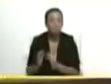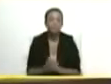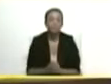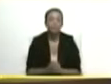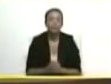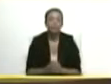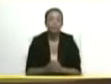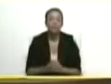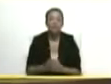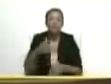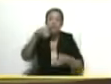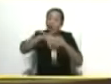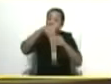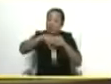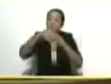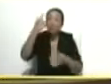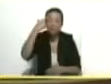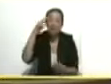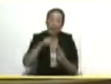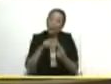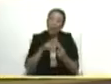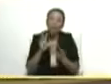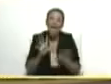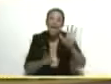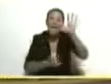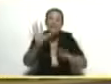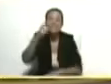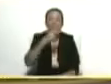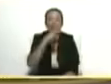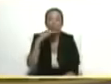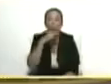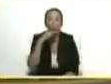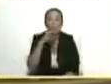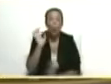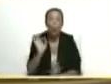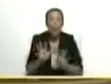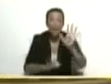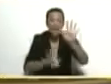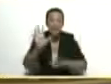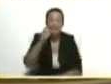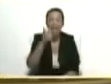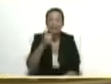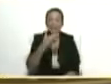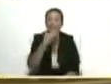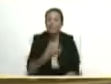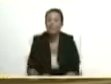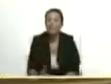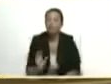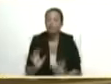Y fuimos a las elecciones que ustedes conocen, el 15 de octubre, gobernaciones, el 10 de diciembre,